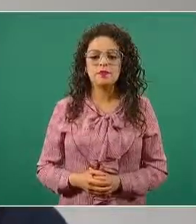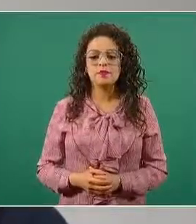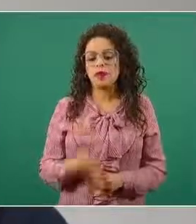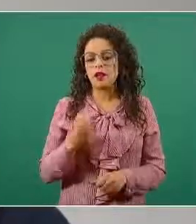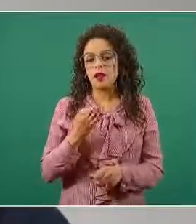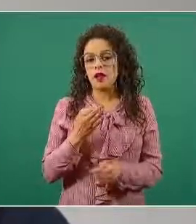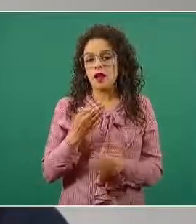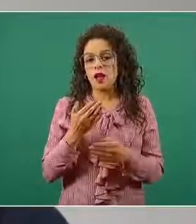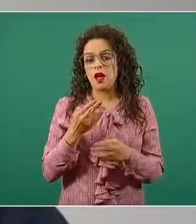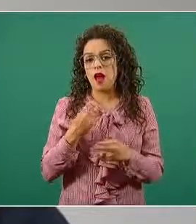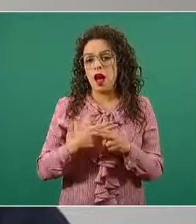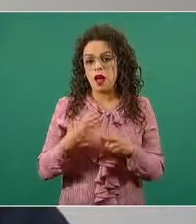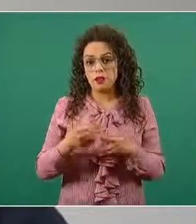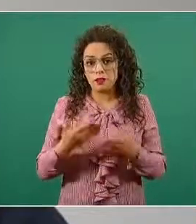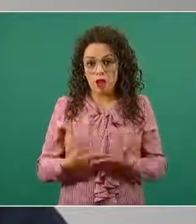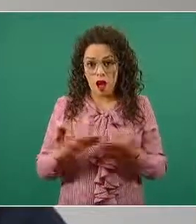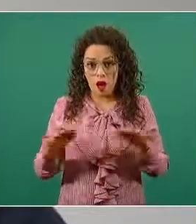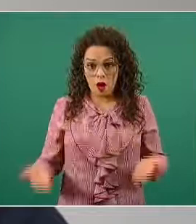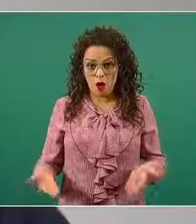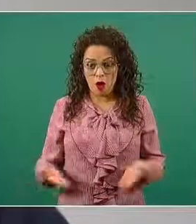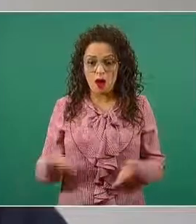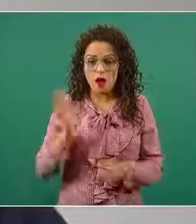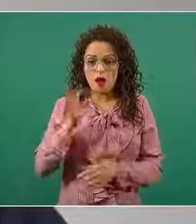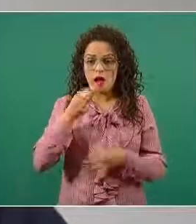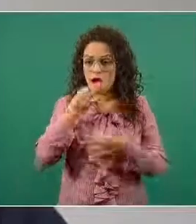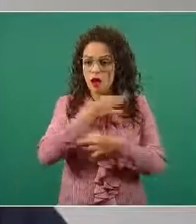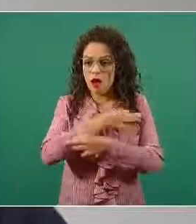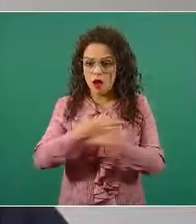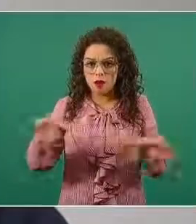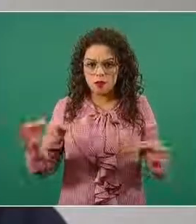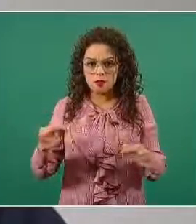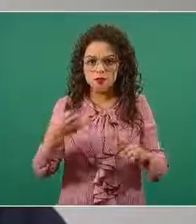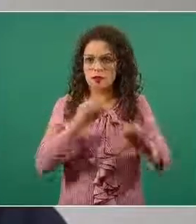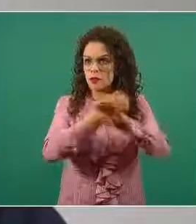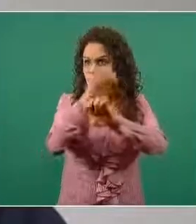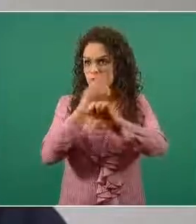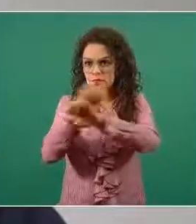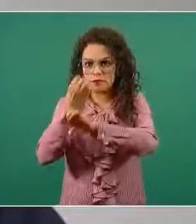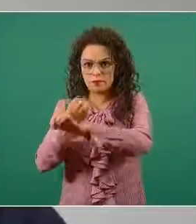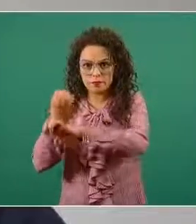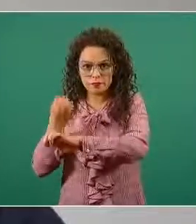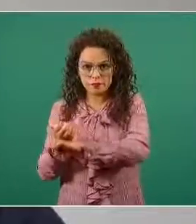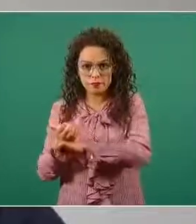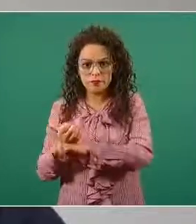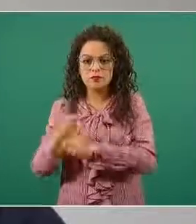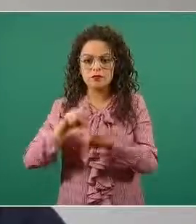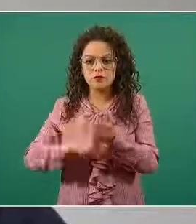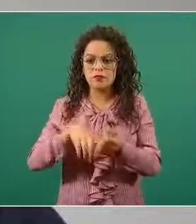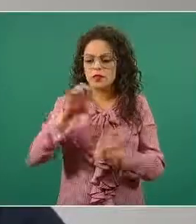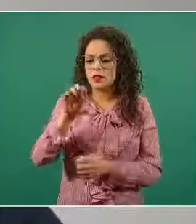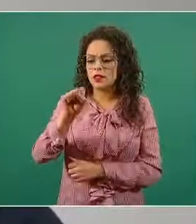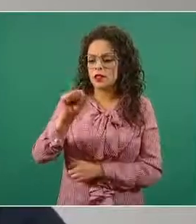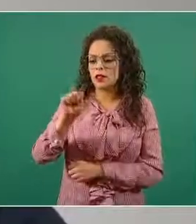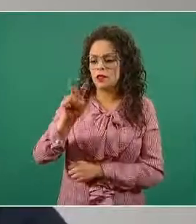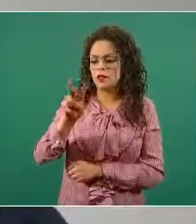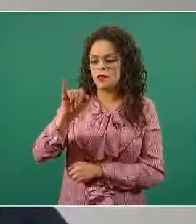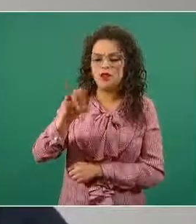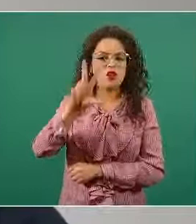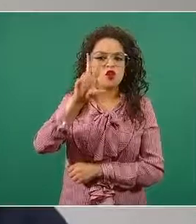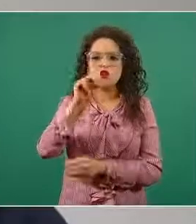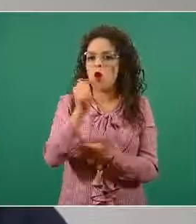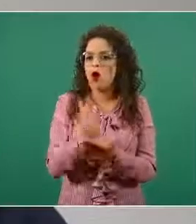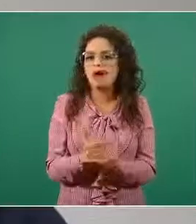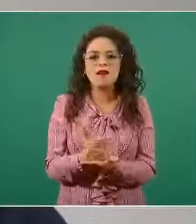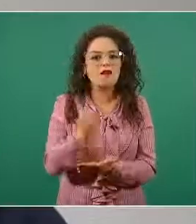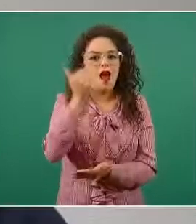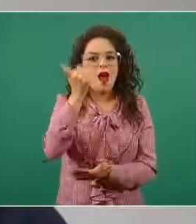momento notificados por las entidades federativas, como lo veíamos, eran ESAVIs no graves y eran